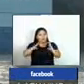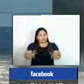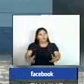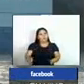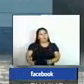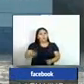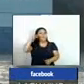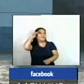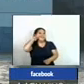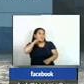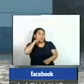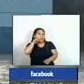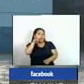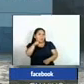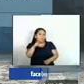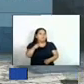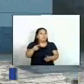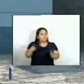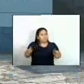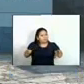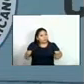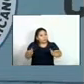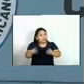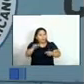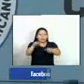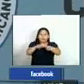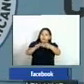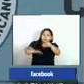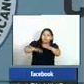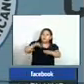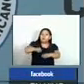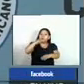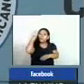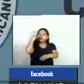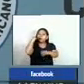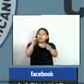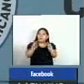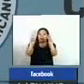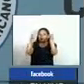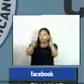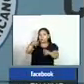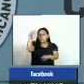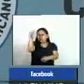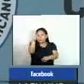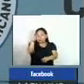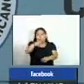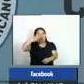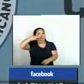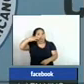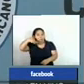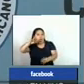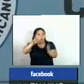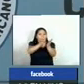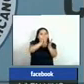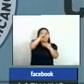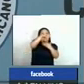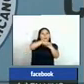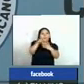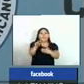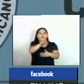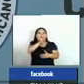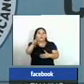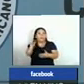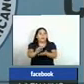presidente Nayib Bukele le está apostando como un eje principal al tema de educación tenemos por ejemplo el programa Mi Nueva Escuela